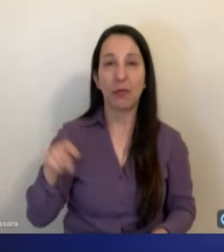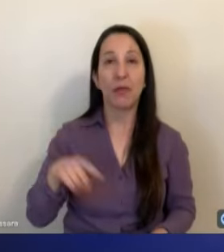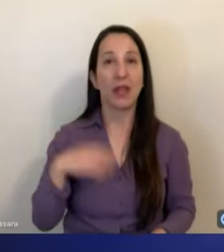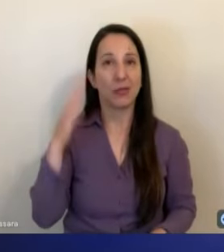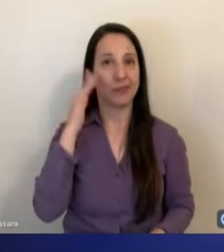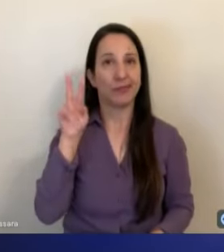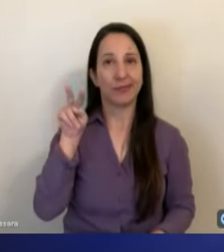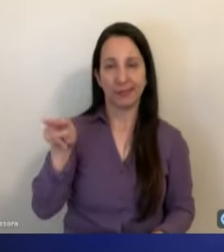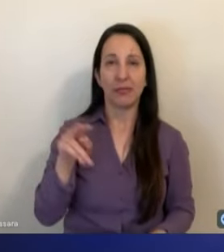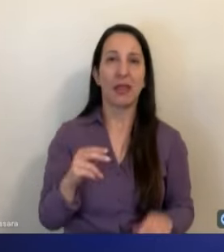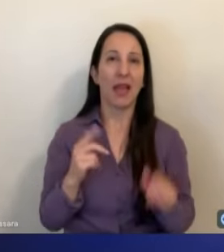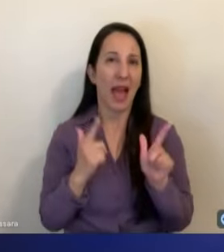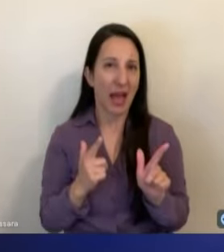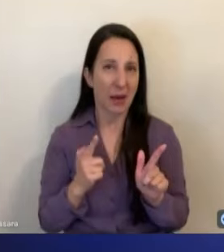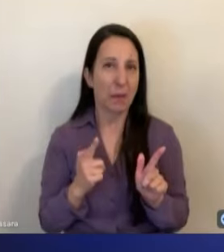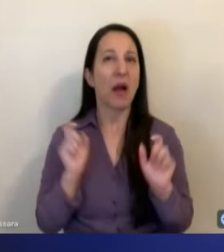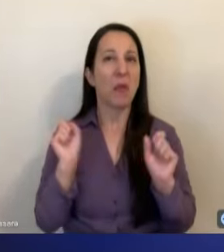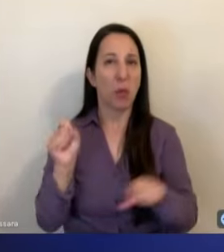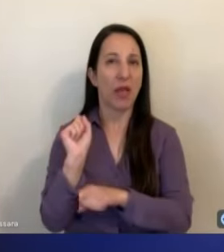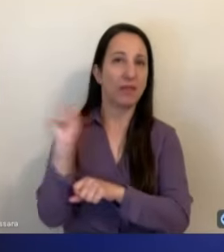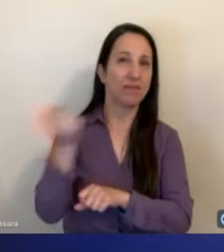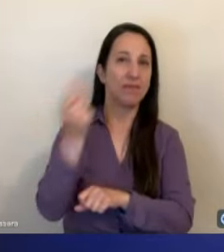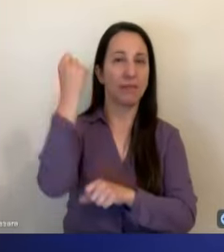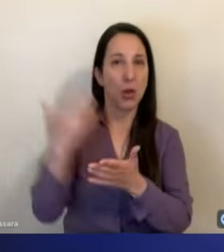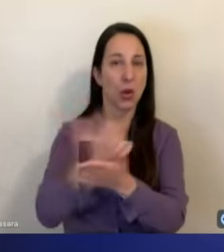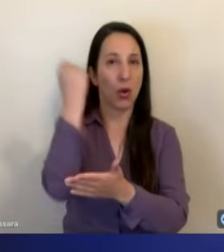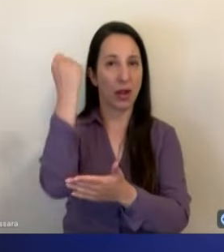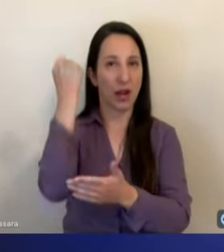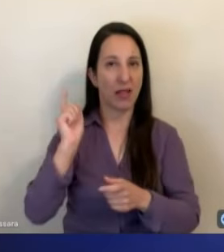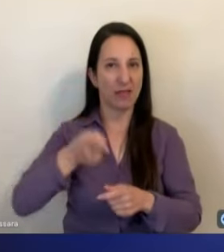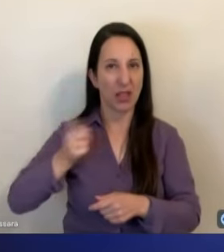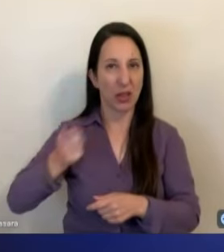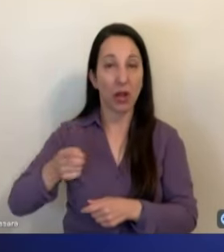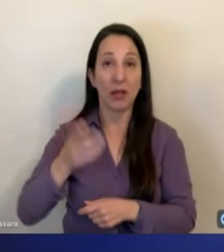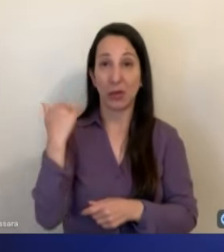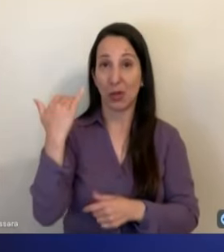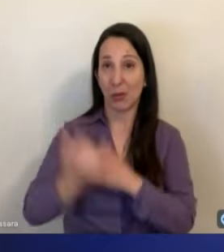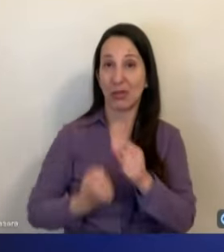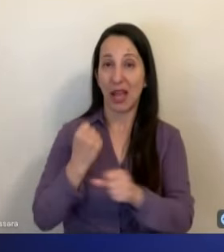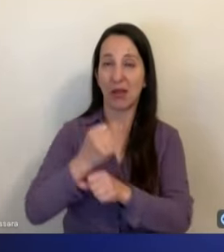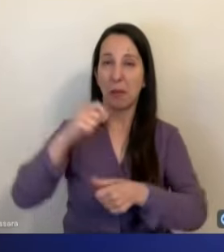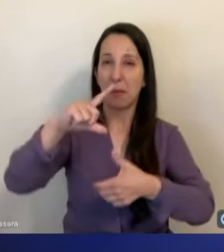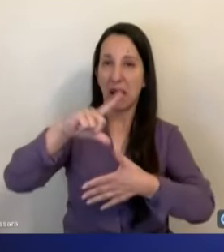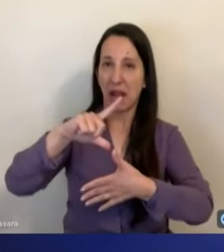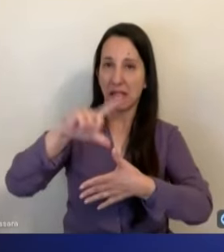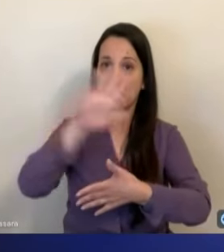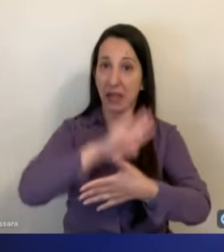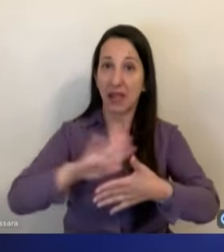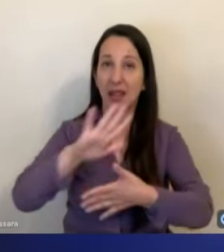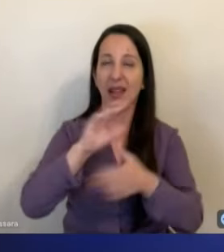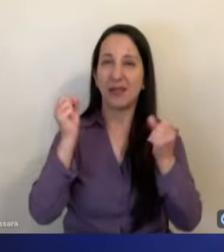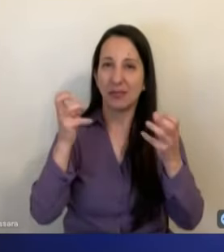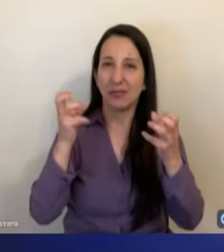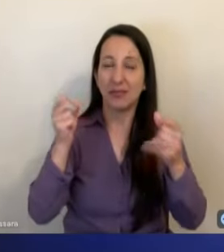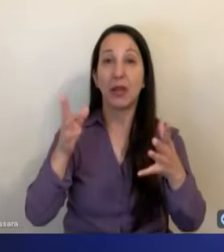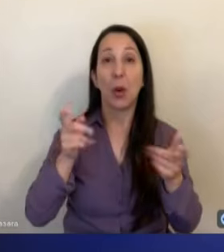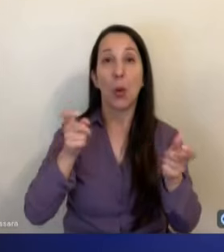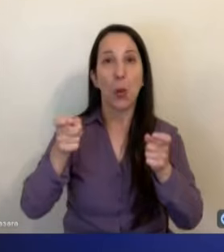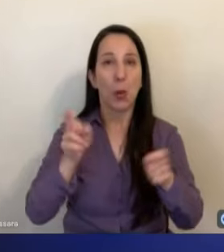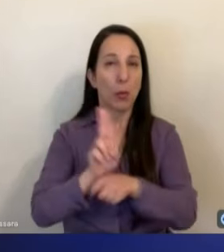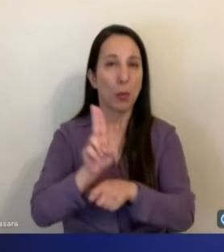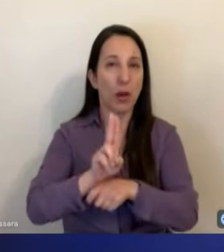armas se logra una dictadura, sino que la constante en los últimos años en América Latina ha sido que se manipula la política, se manipula